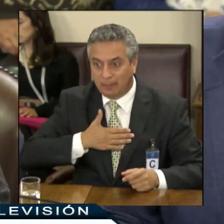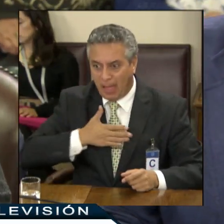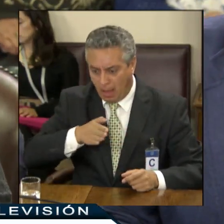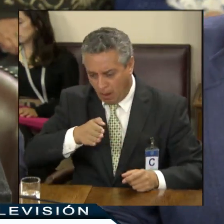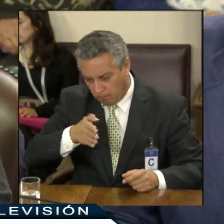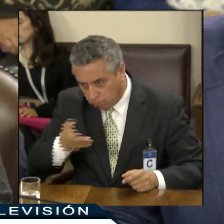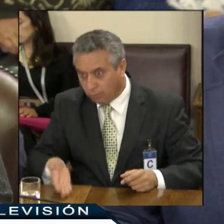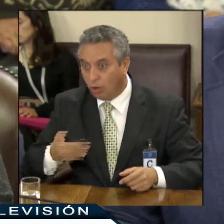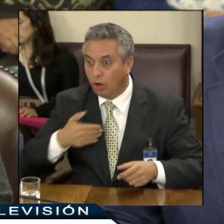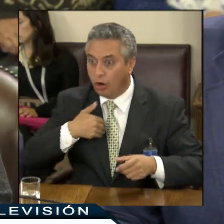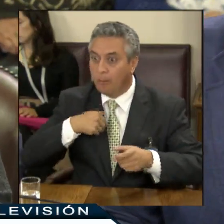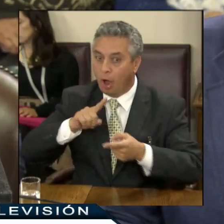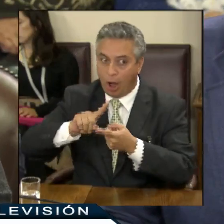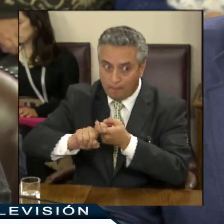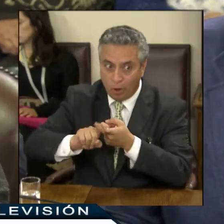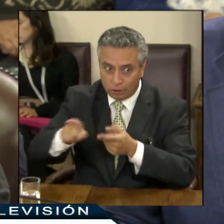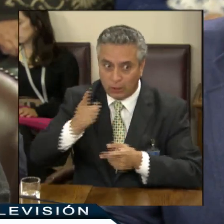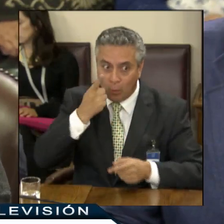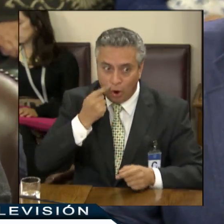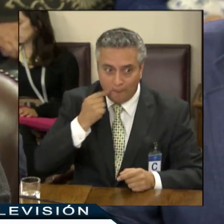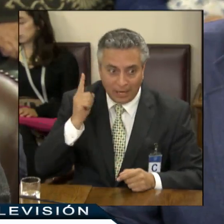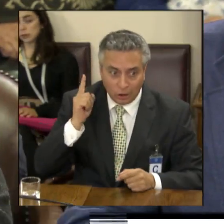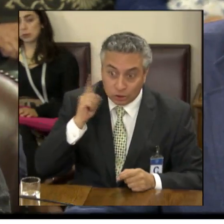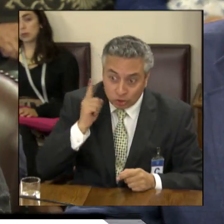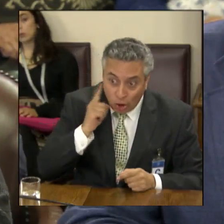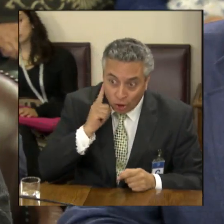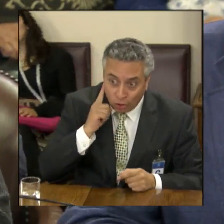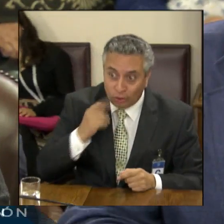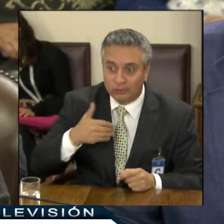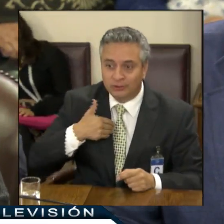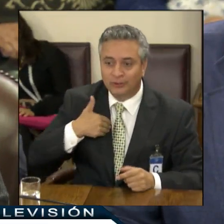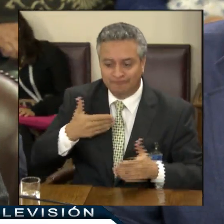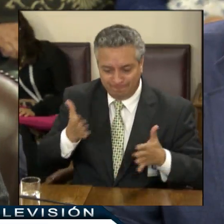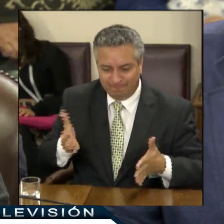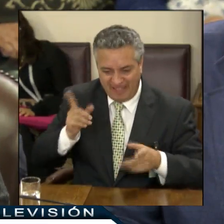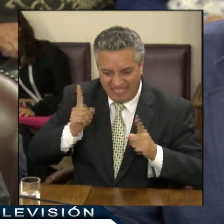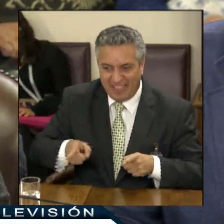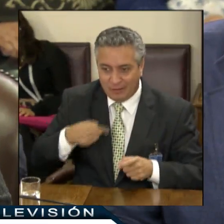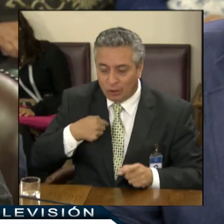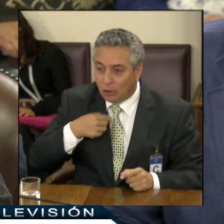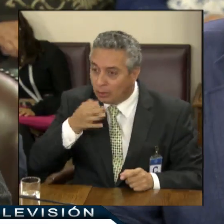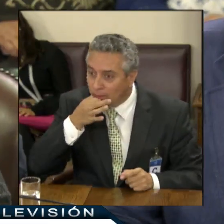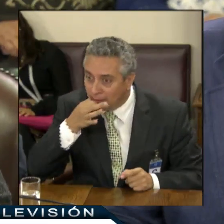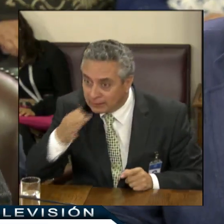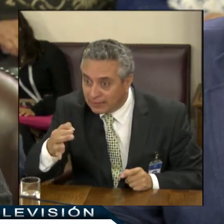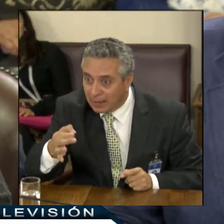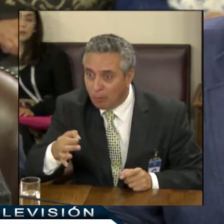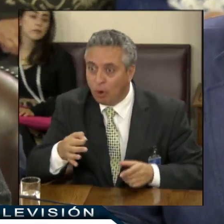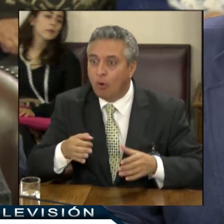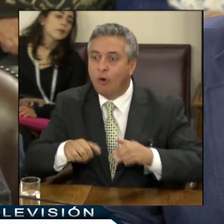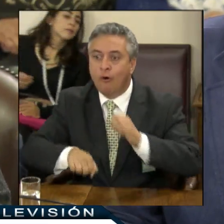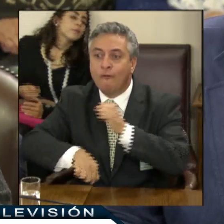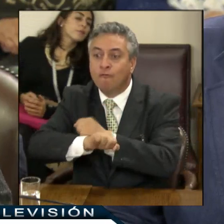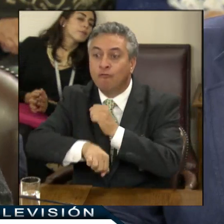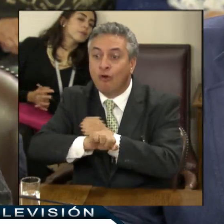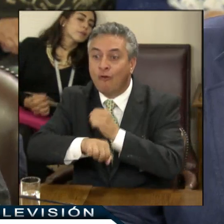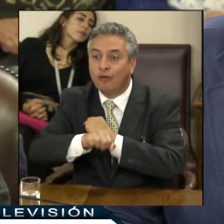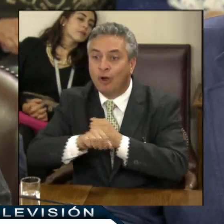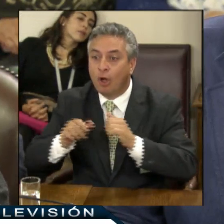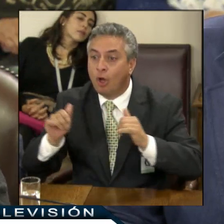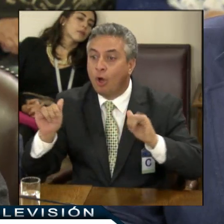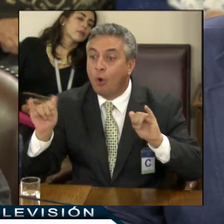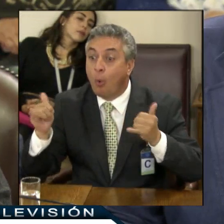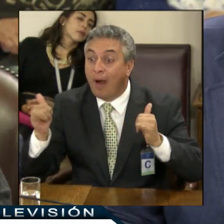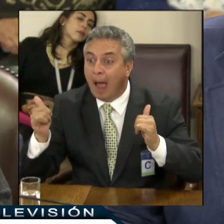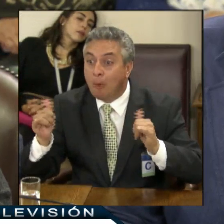como esposa de un hombre sordo cuando he tenido que decirle eh en un partido de fútbol jugamos como